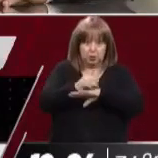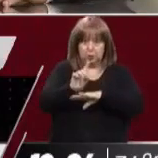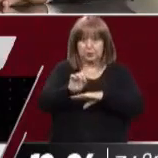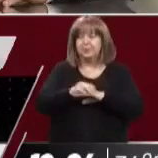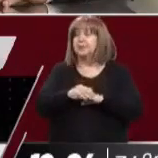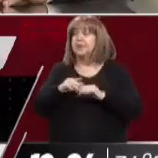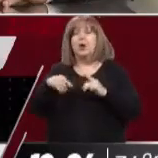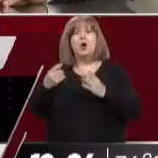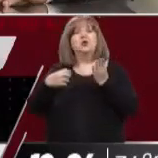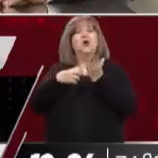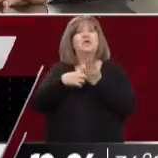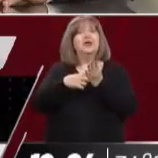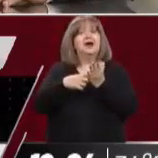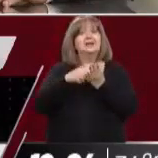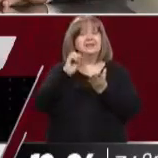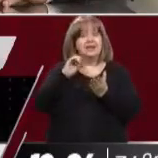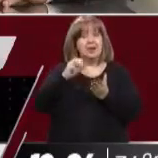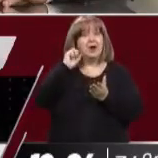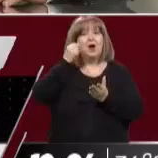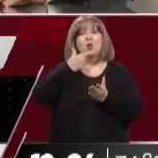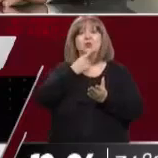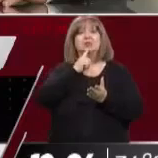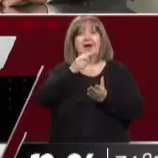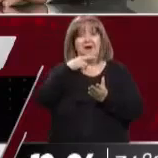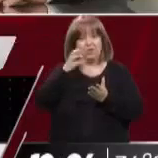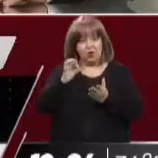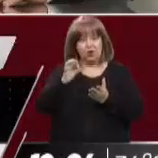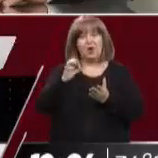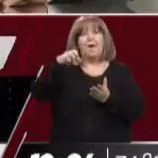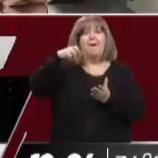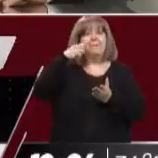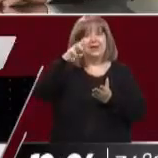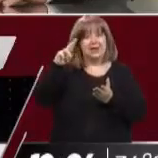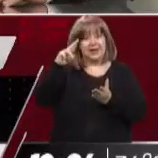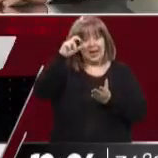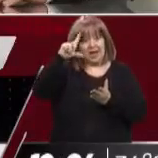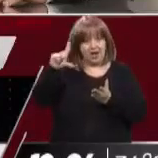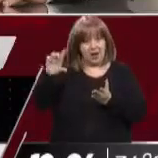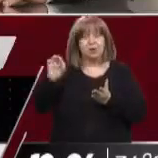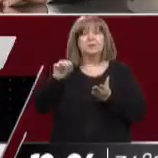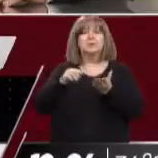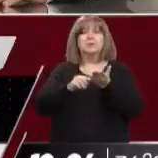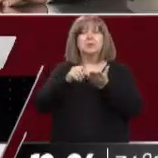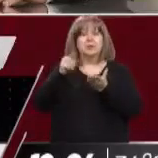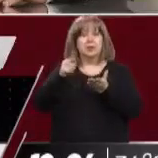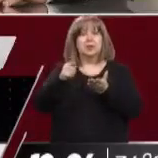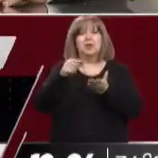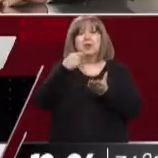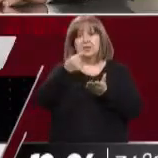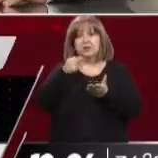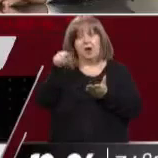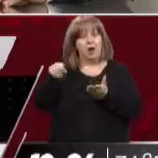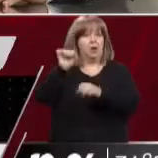habló el fiscal Gustavo Pirrello, que está llevando adelante la investigación, que en las próximas horas, bueno, ya seguramente lo va a imputar a este